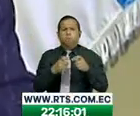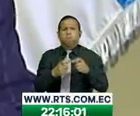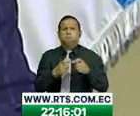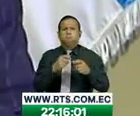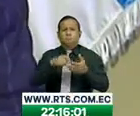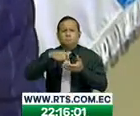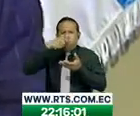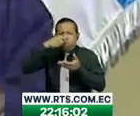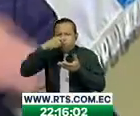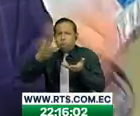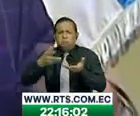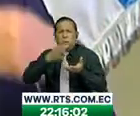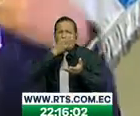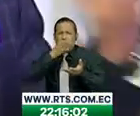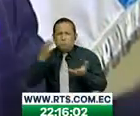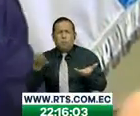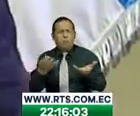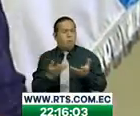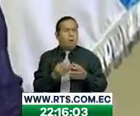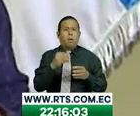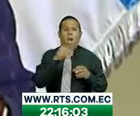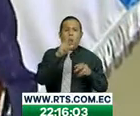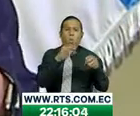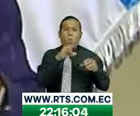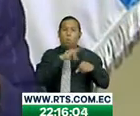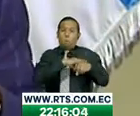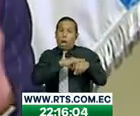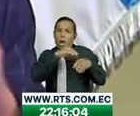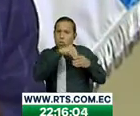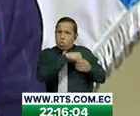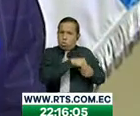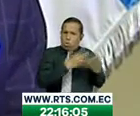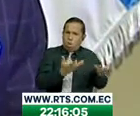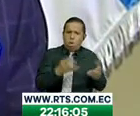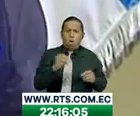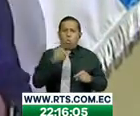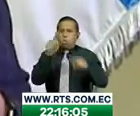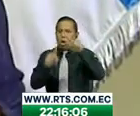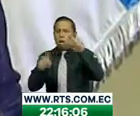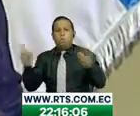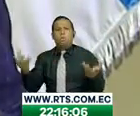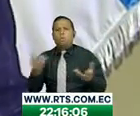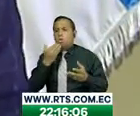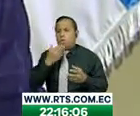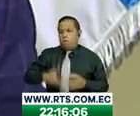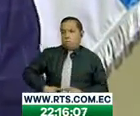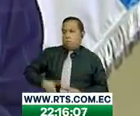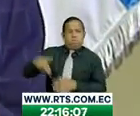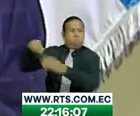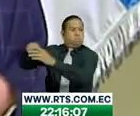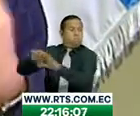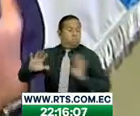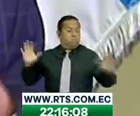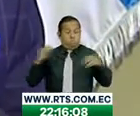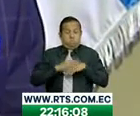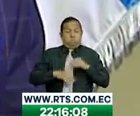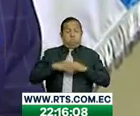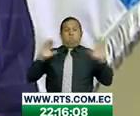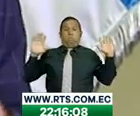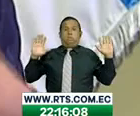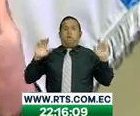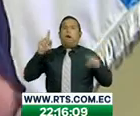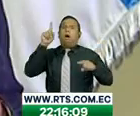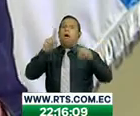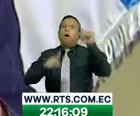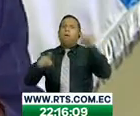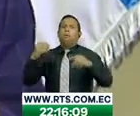las armas de fuego, las habían dejado unos en los baños, otros incluso en las jabas de cerveza. También hubo un caso en el que unas personas